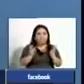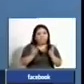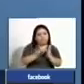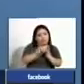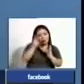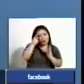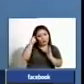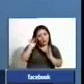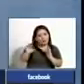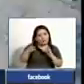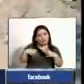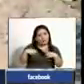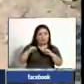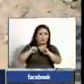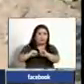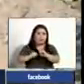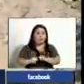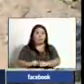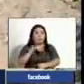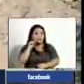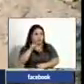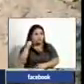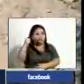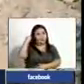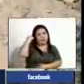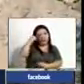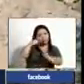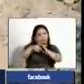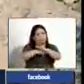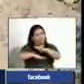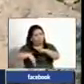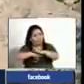conmemorando la vida de esa persona. Algo fundamental,